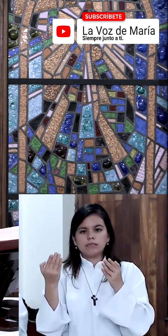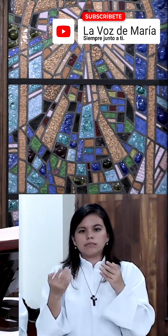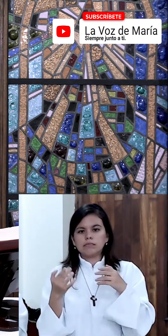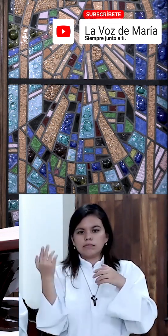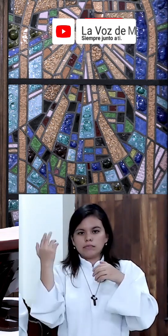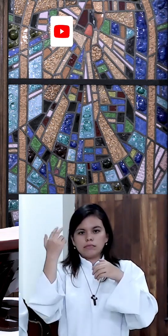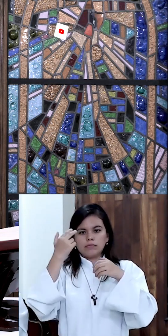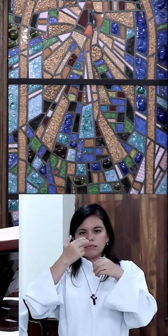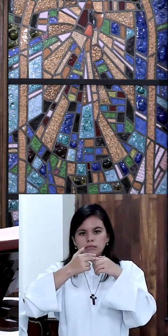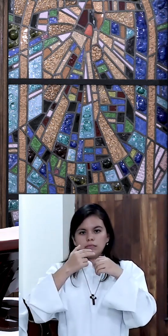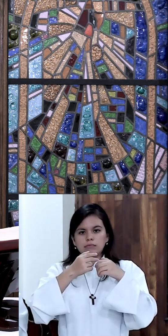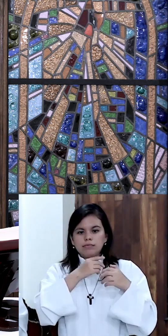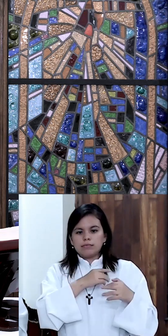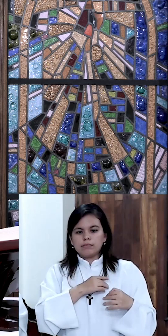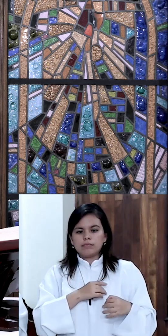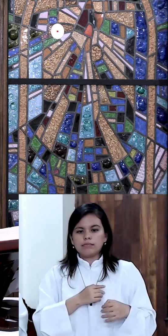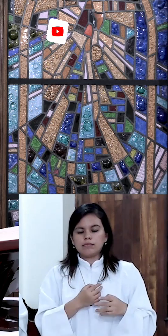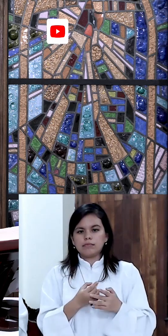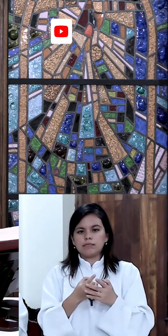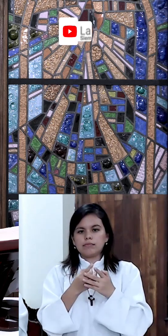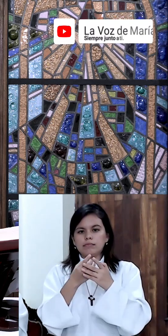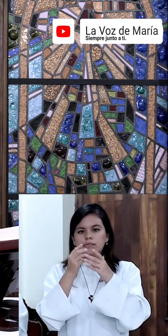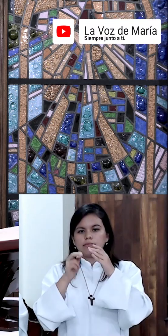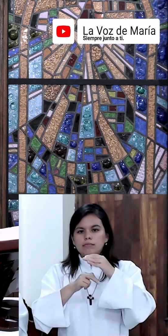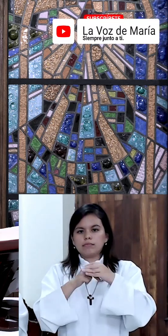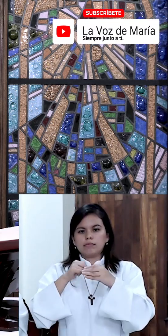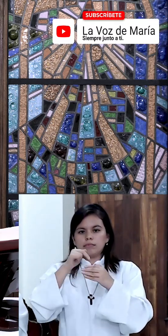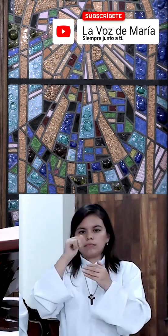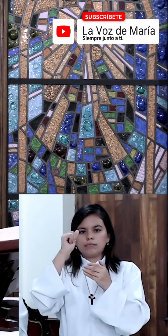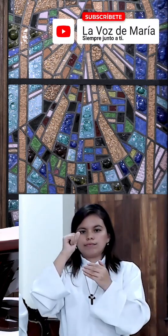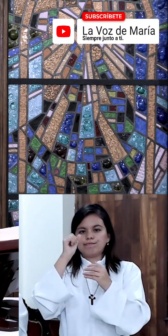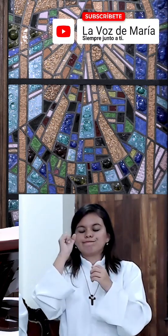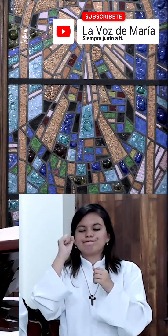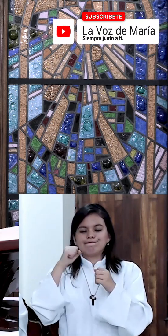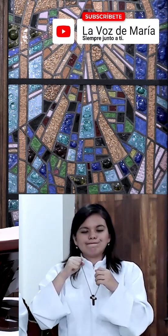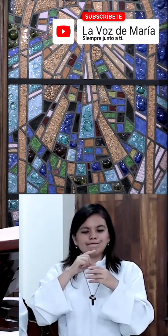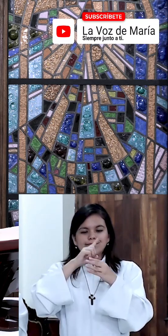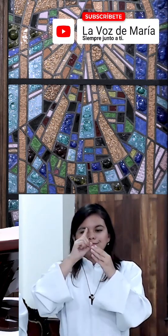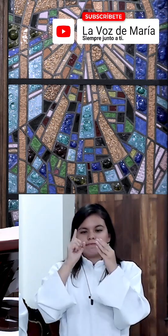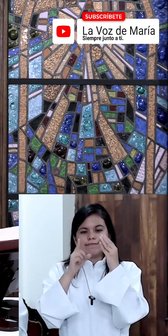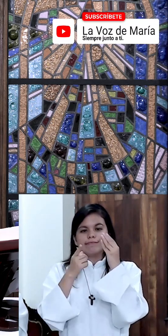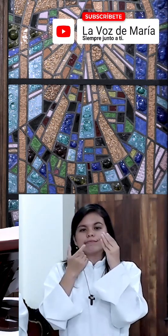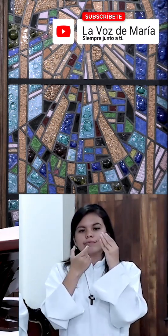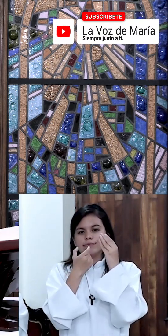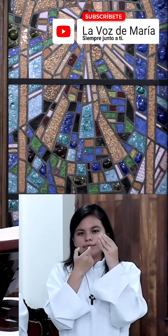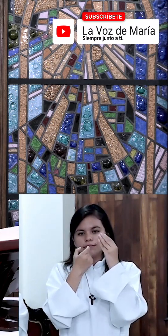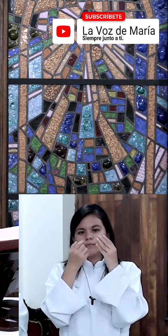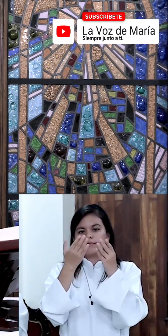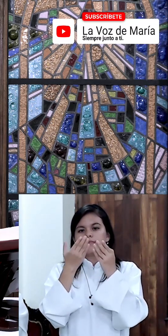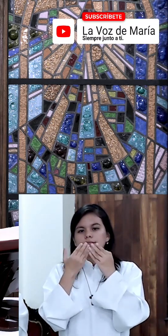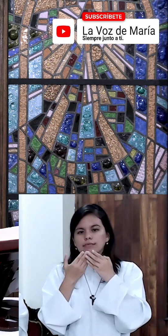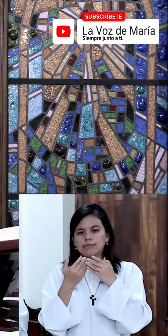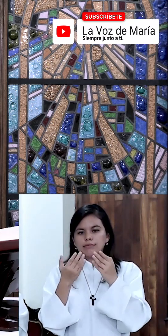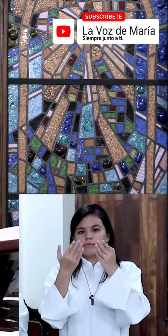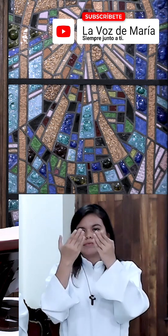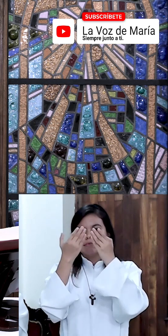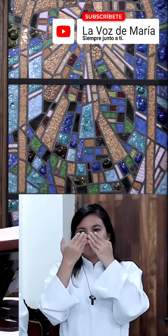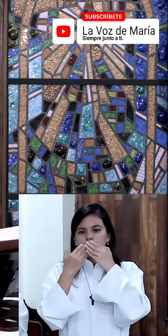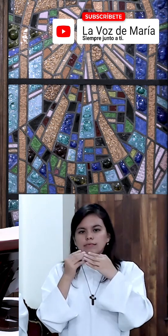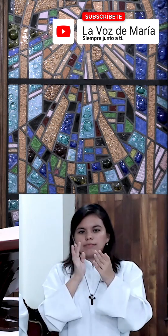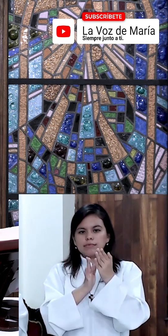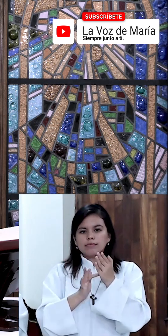cosas y deseo ardientemente recibirte dentro de mi alma. Pero no pudiendo hacerlo ahora